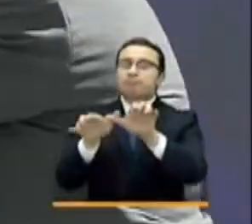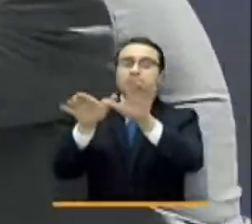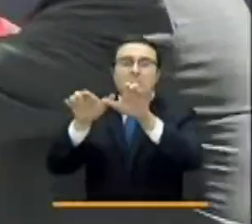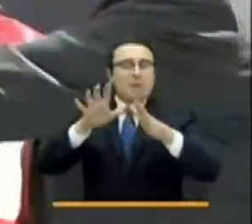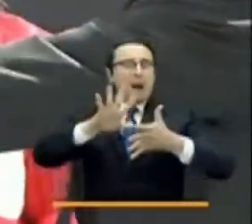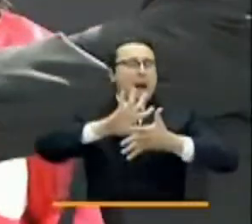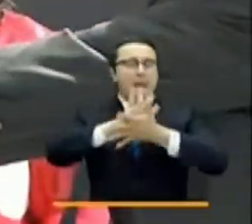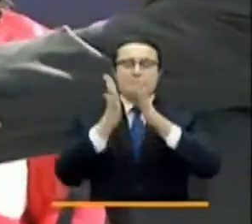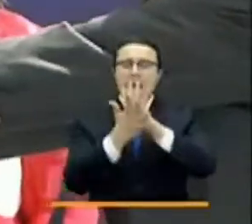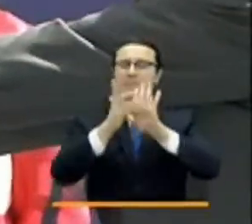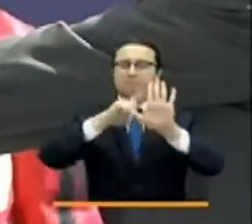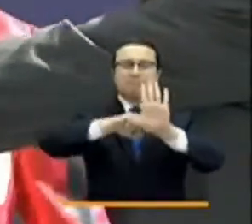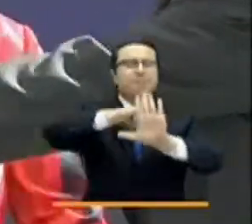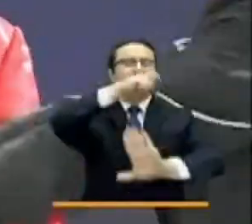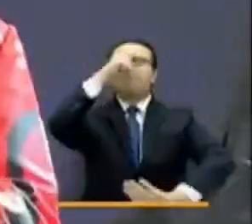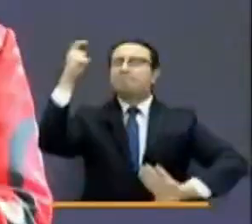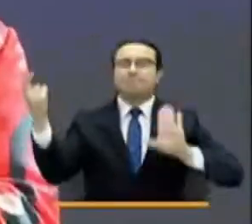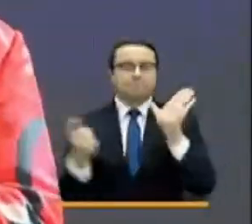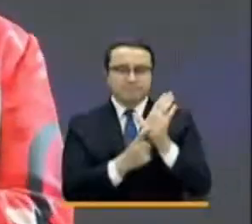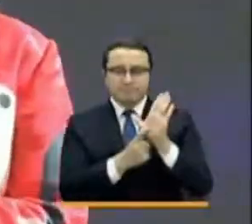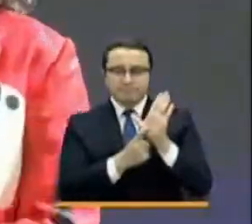total.